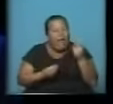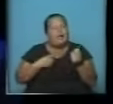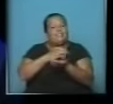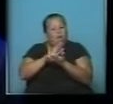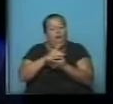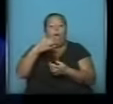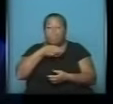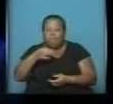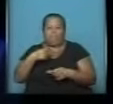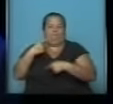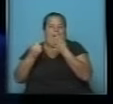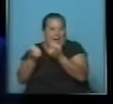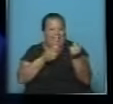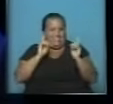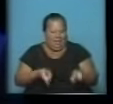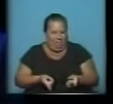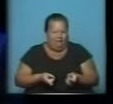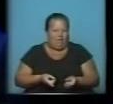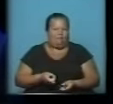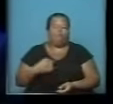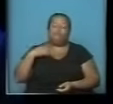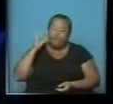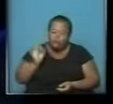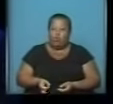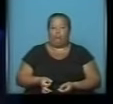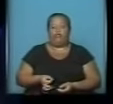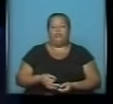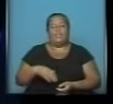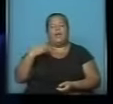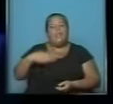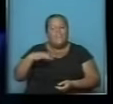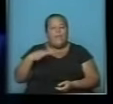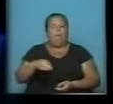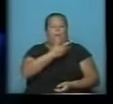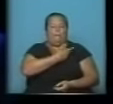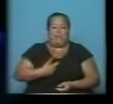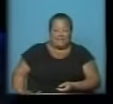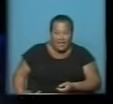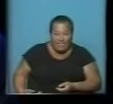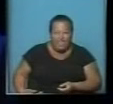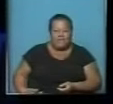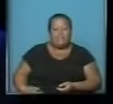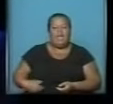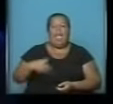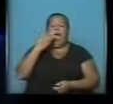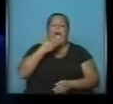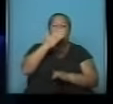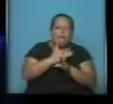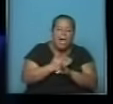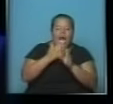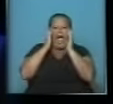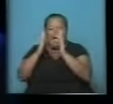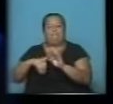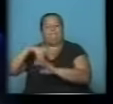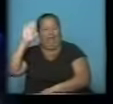nuestros aciertos. Y sé que se necesita un presidente que hable menos y escuche